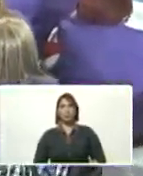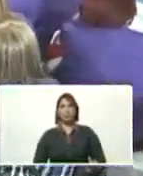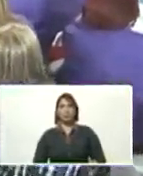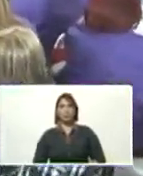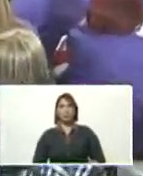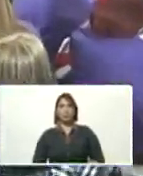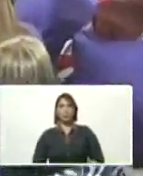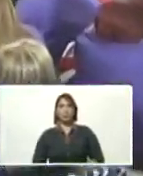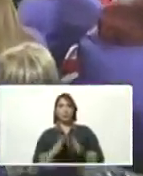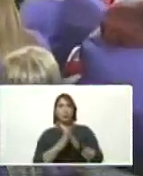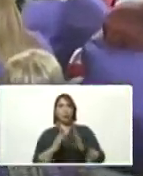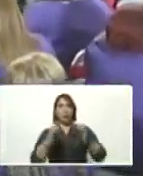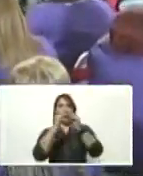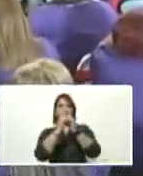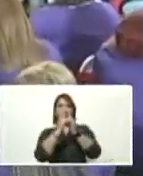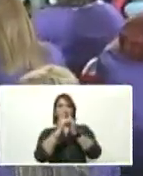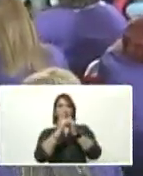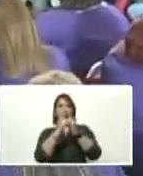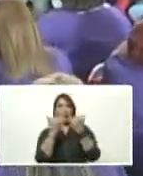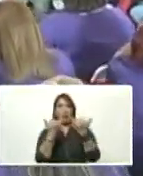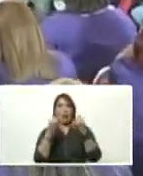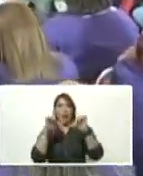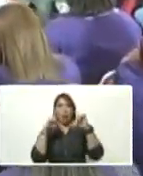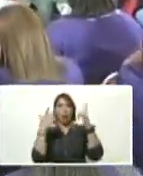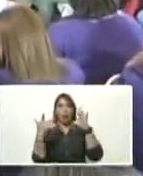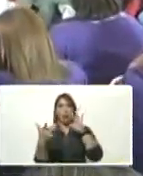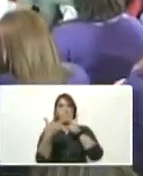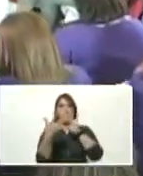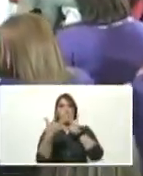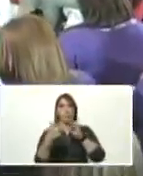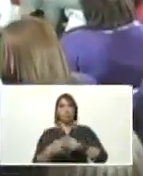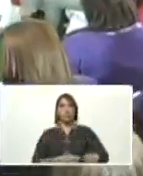Y de Anzuategui nos venimos a La Guaira,